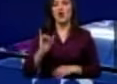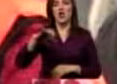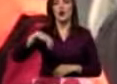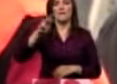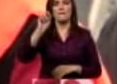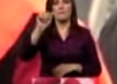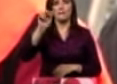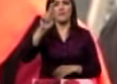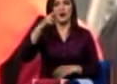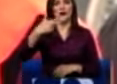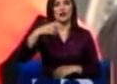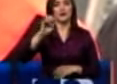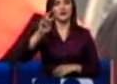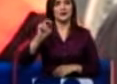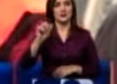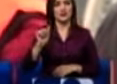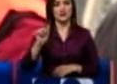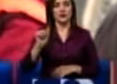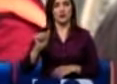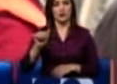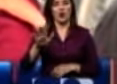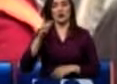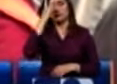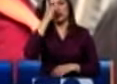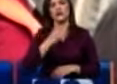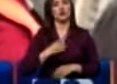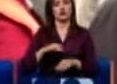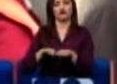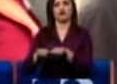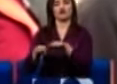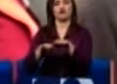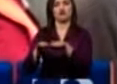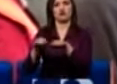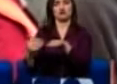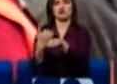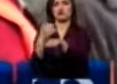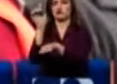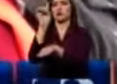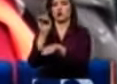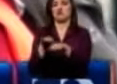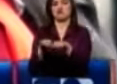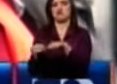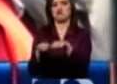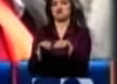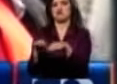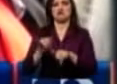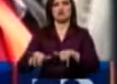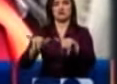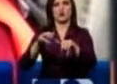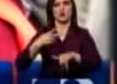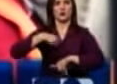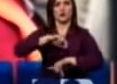ha decidido mantener el sentido unidireccional de circulación. Vamos a hacer evaluaciones